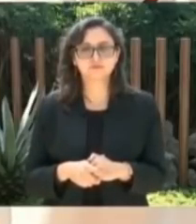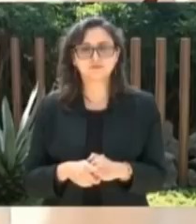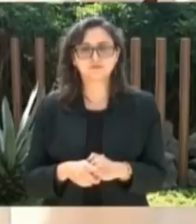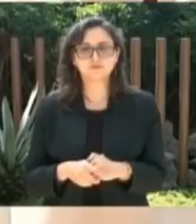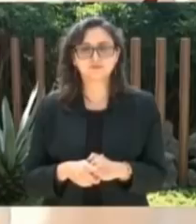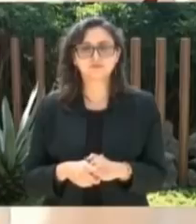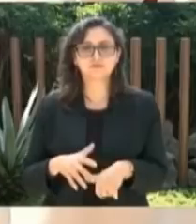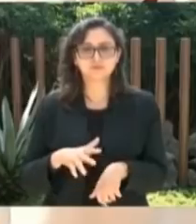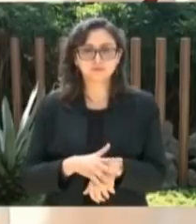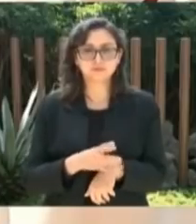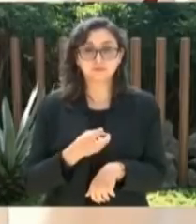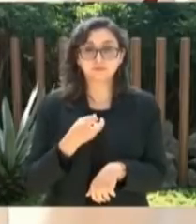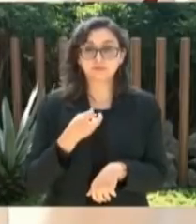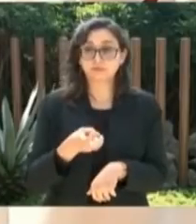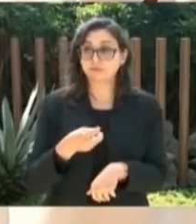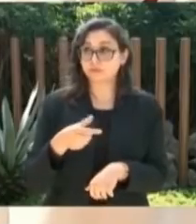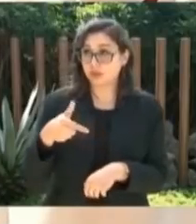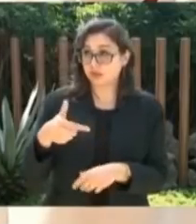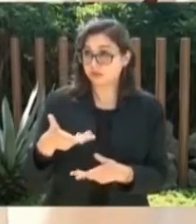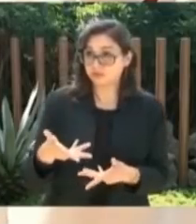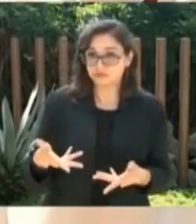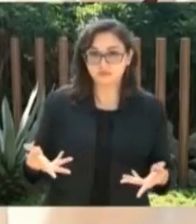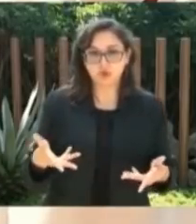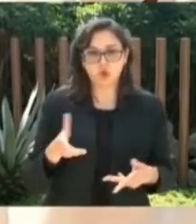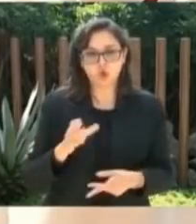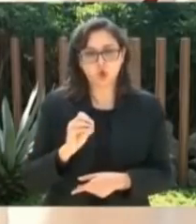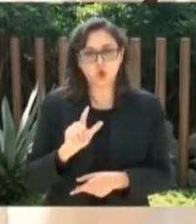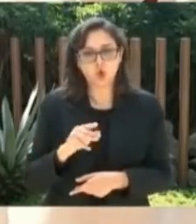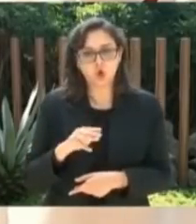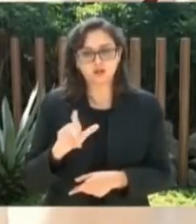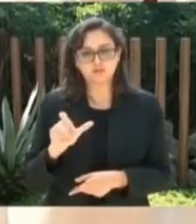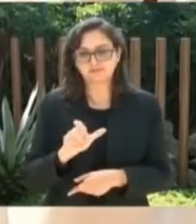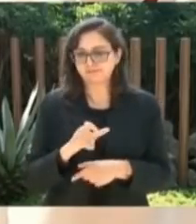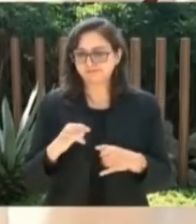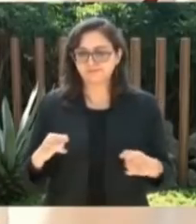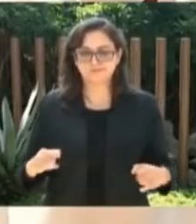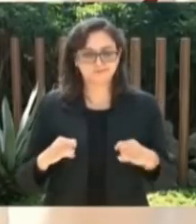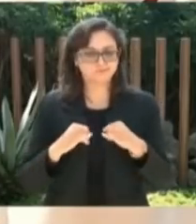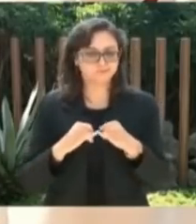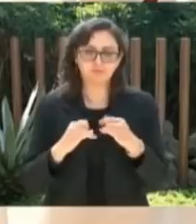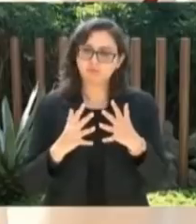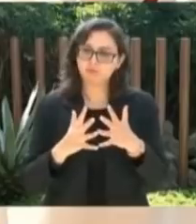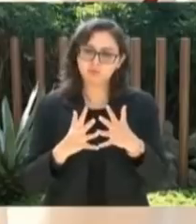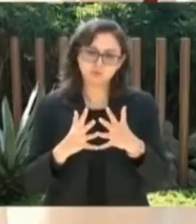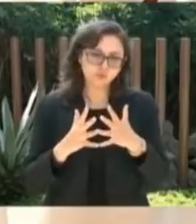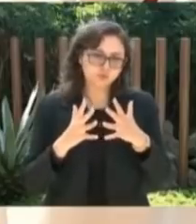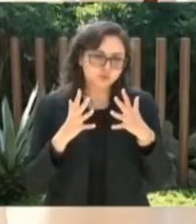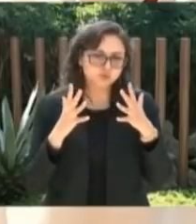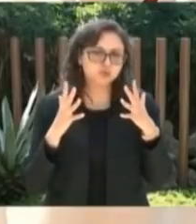el colegio es una gran institución, porque